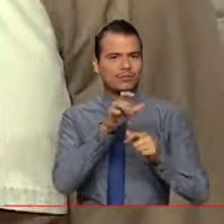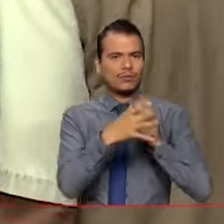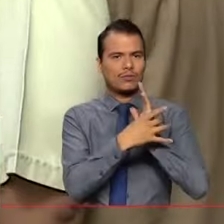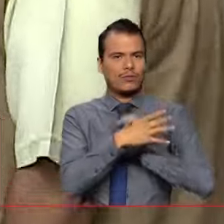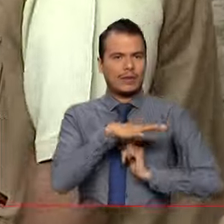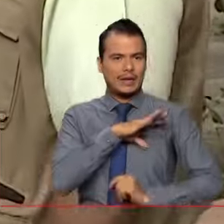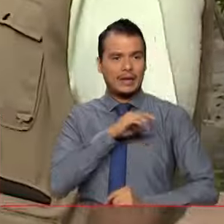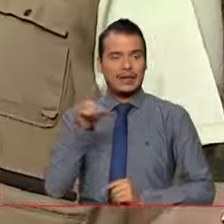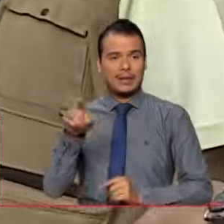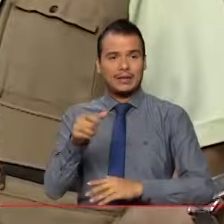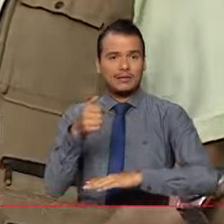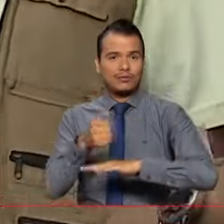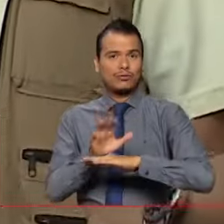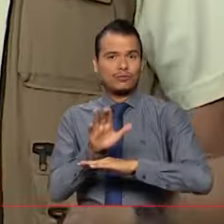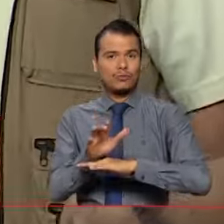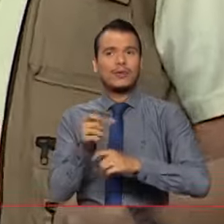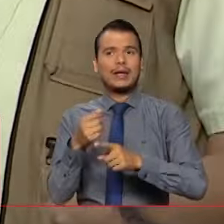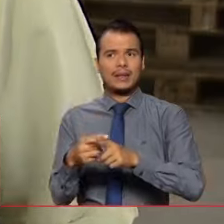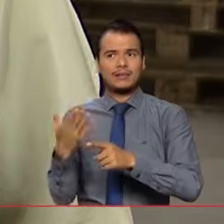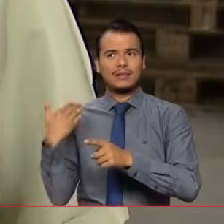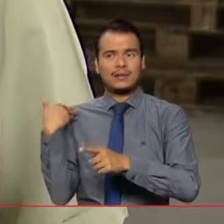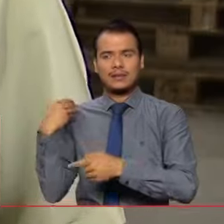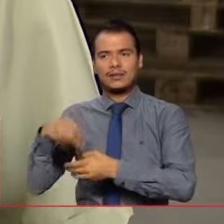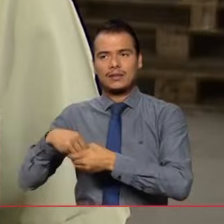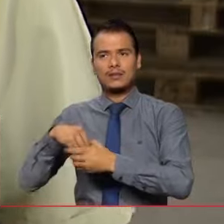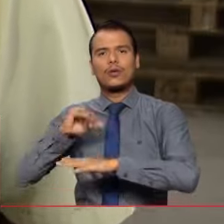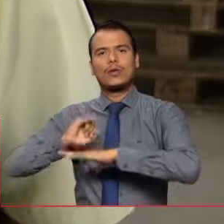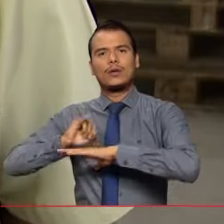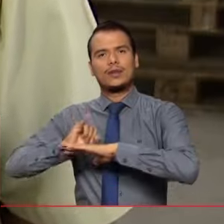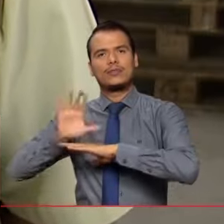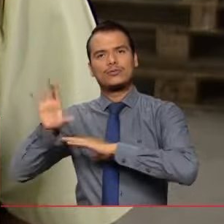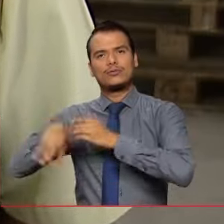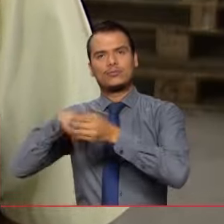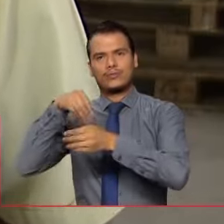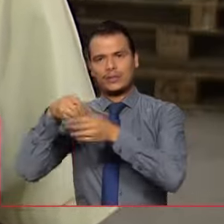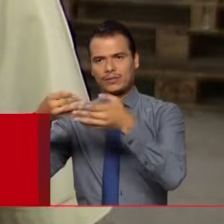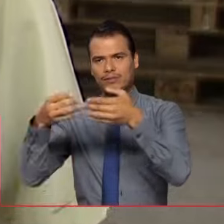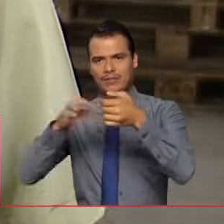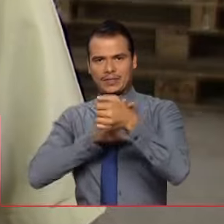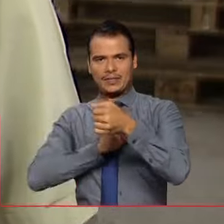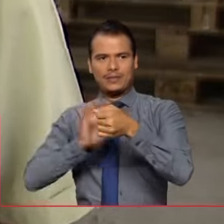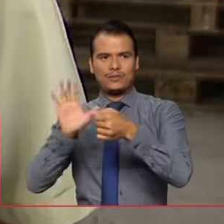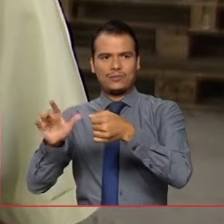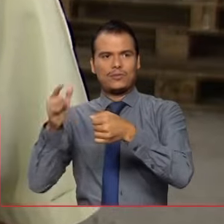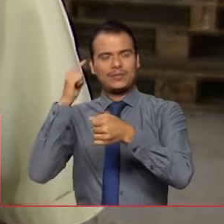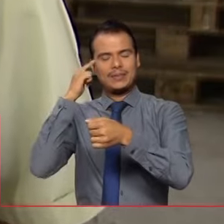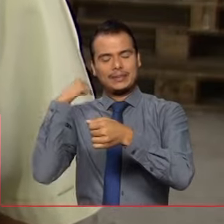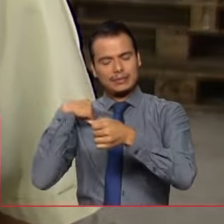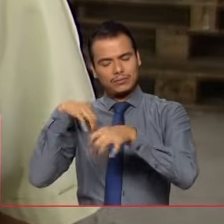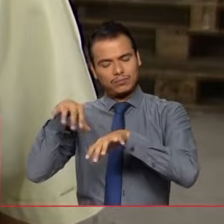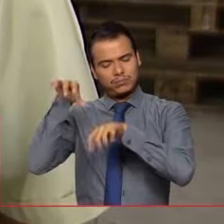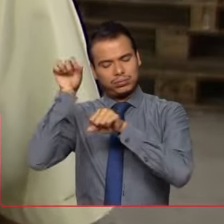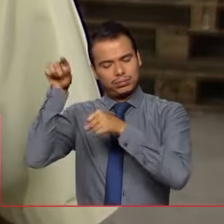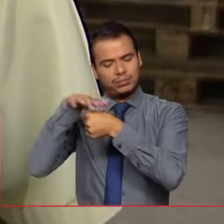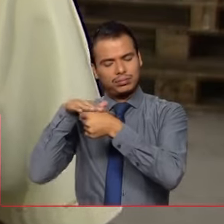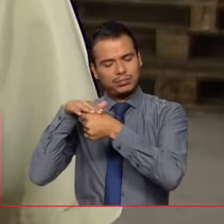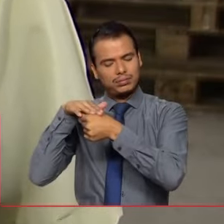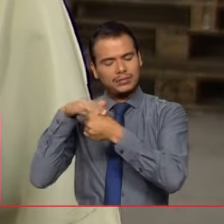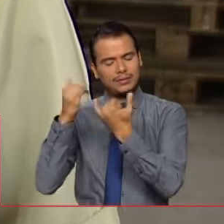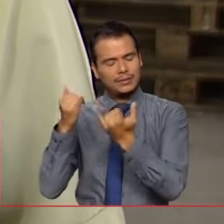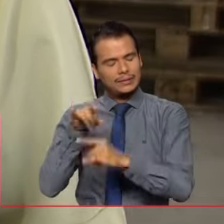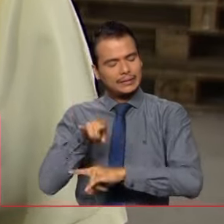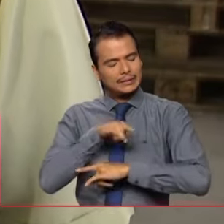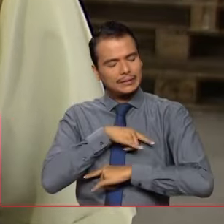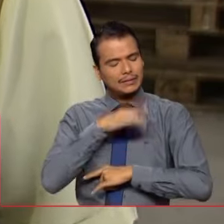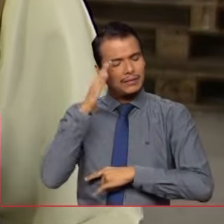de la población carcelaria. La soledad, ¿no? La soledad de las personas, saber que entran allá y todo el mundo los abandona,